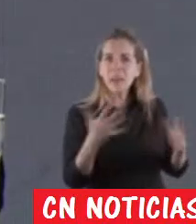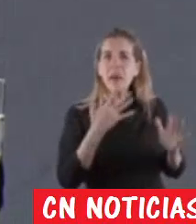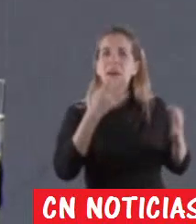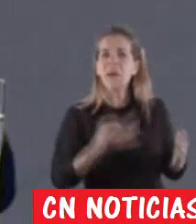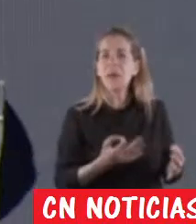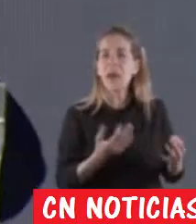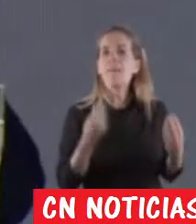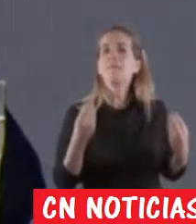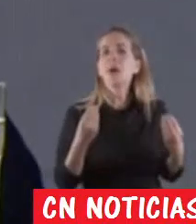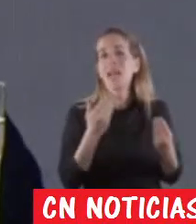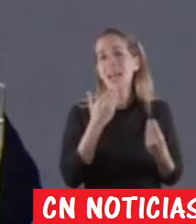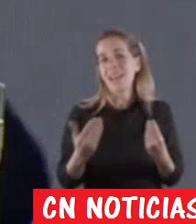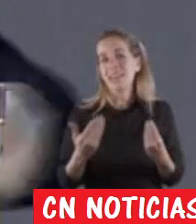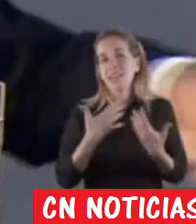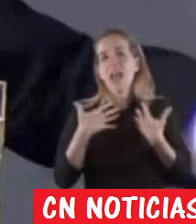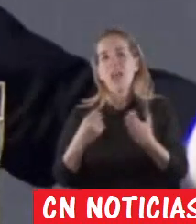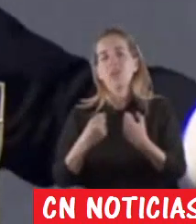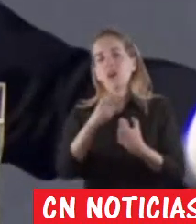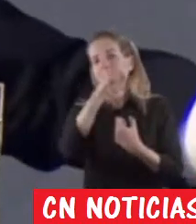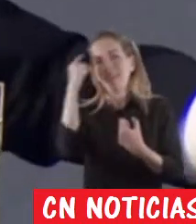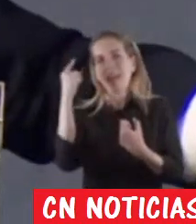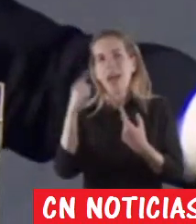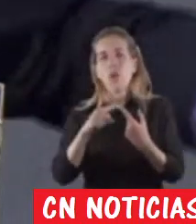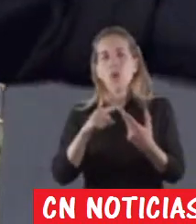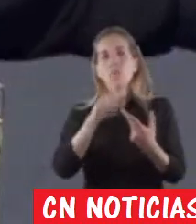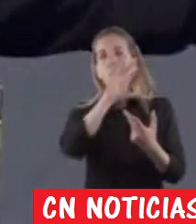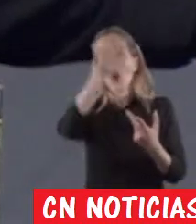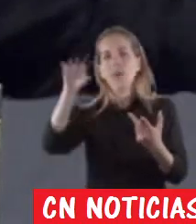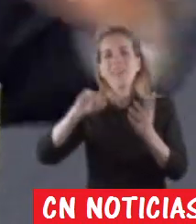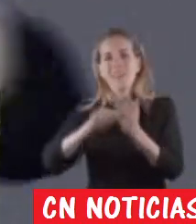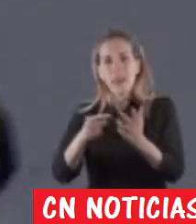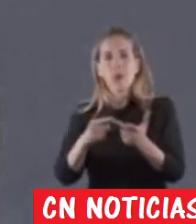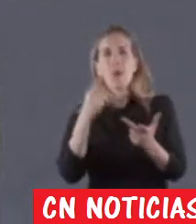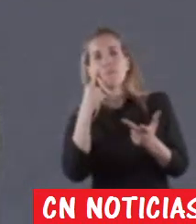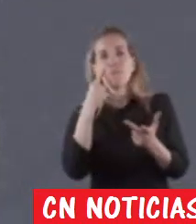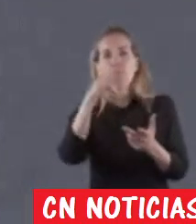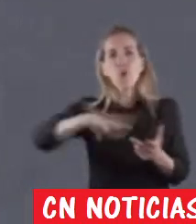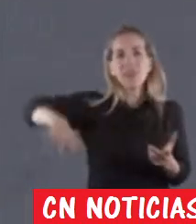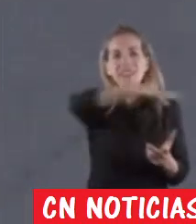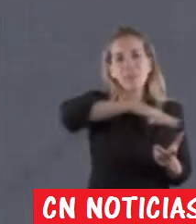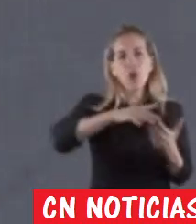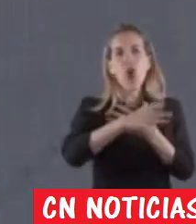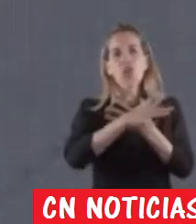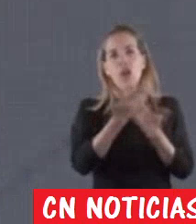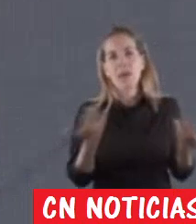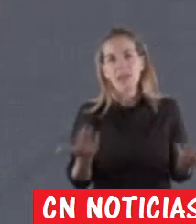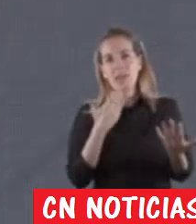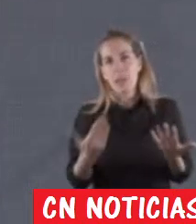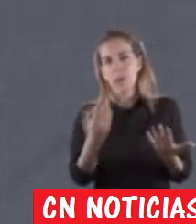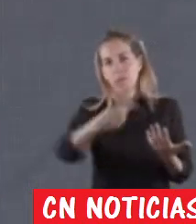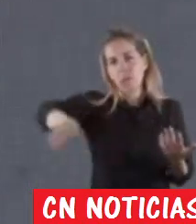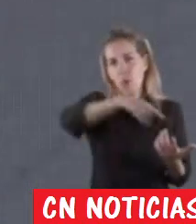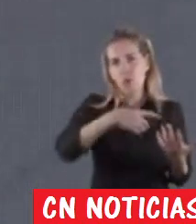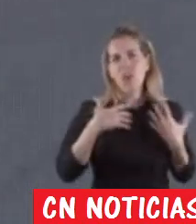porque hay un esfuerzo del Estado Nacional, de la provincia de Buenos Aires, del municipio de Lomas de Zamora. ¿Y qué